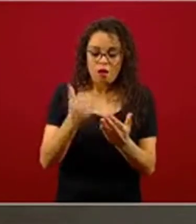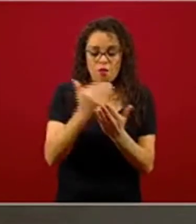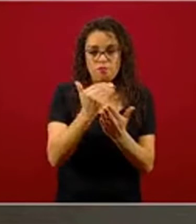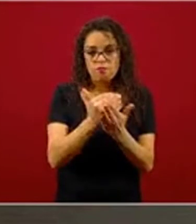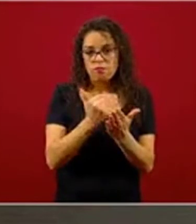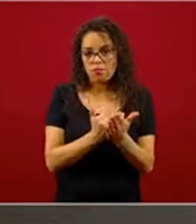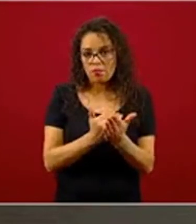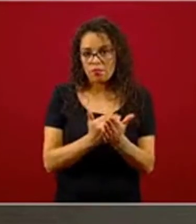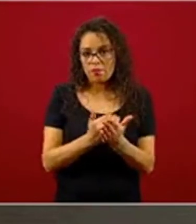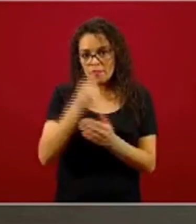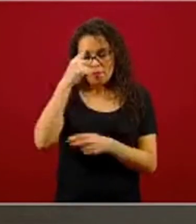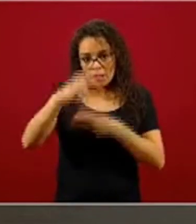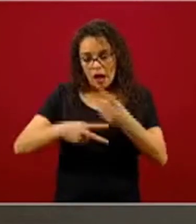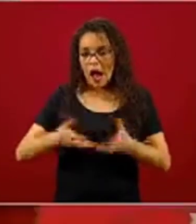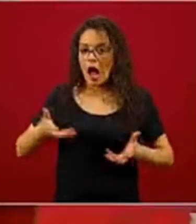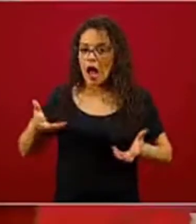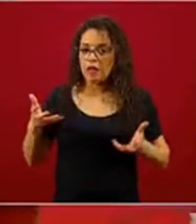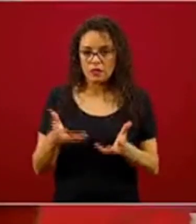de implementarlo.